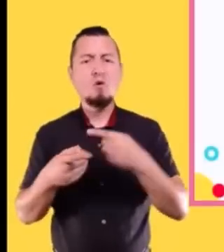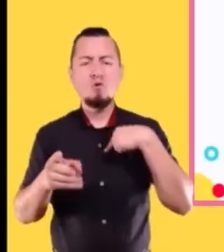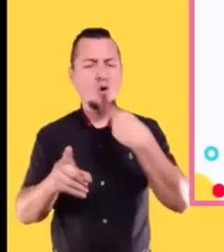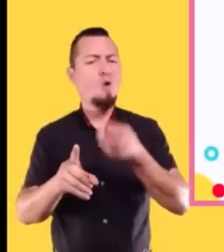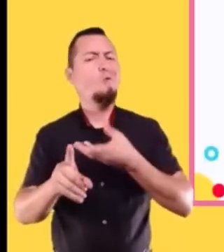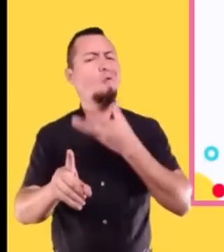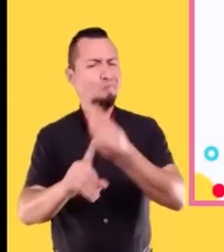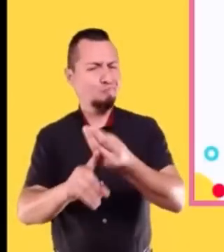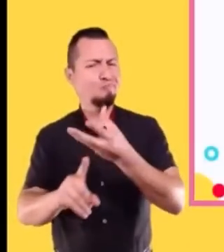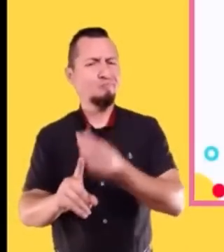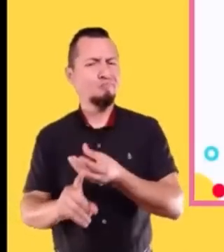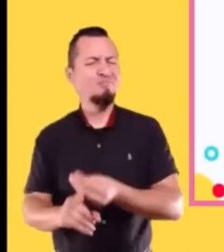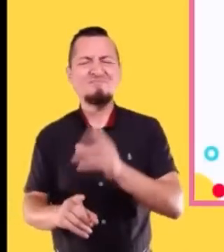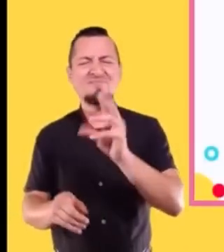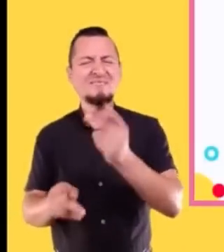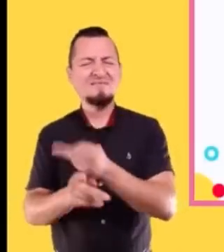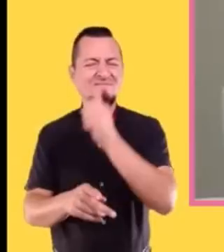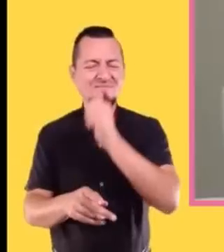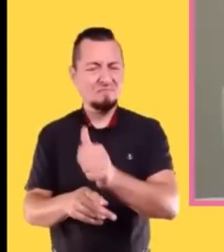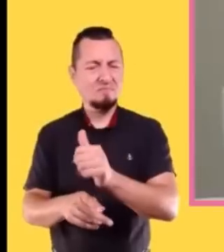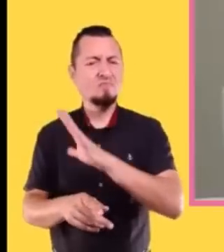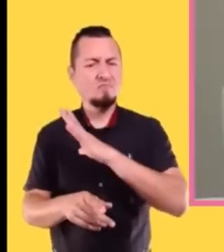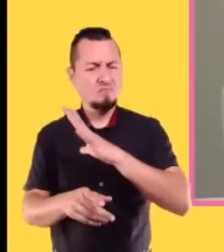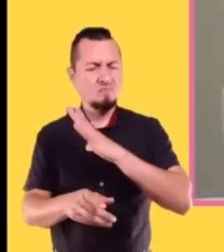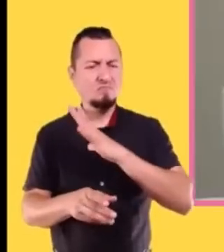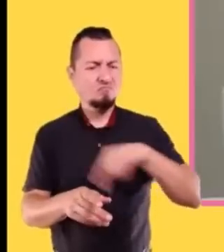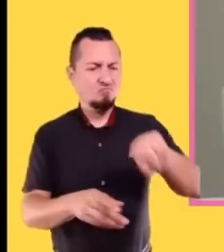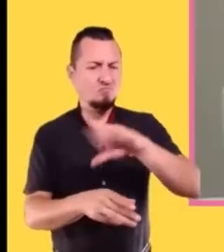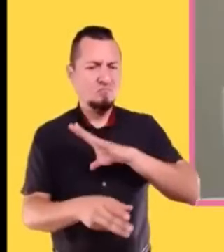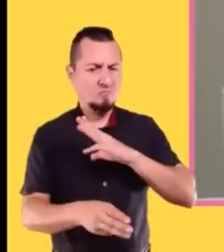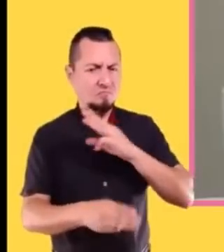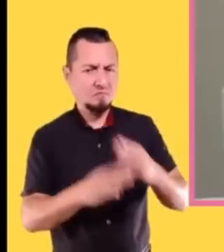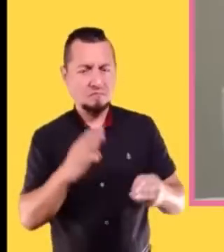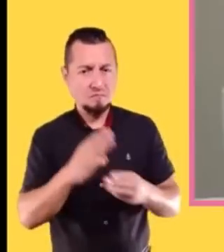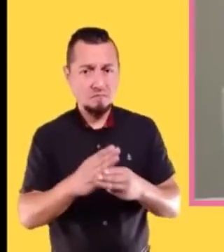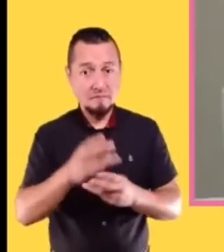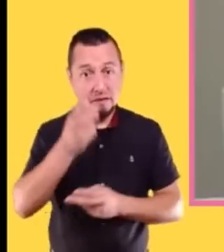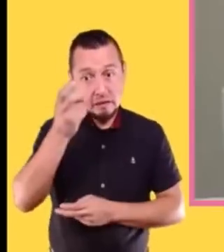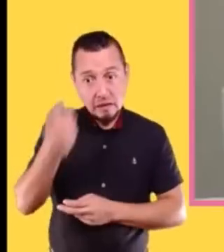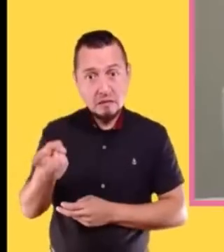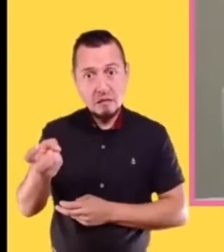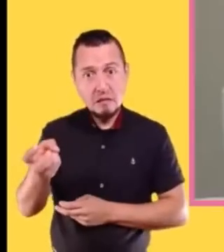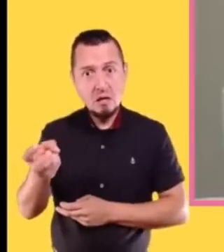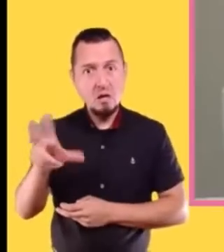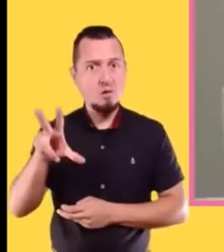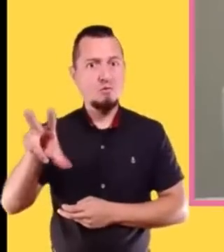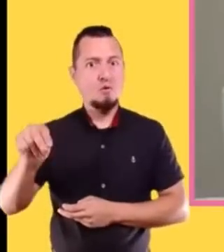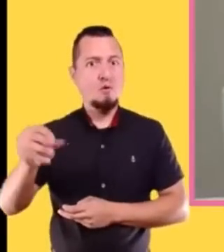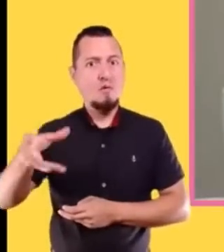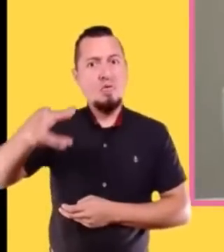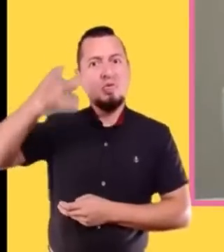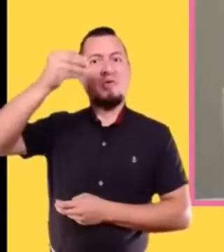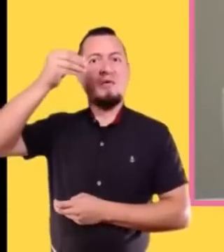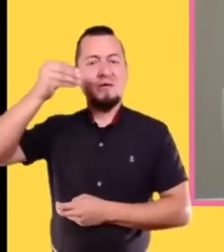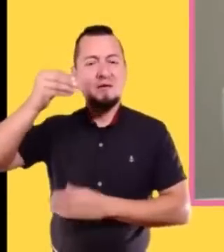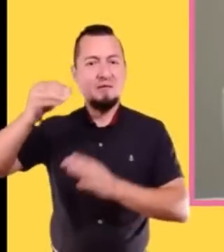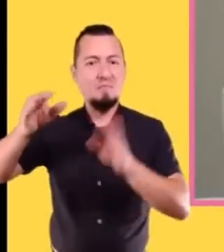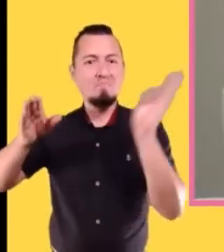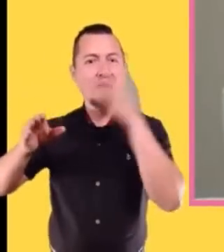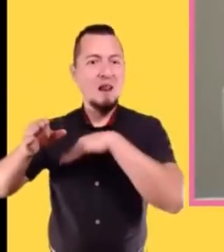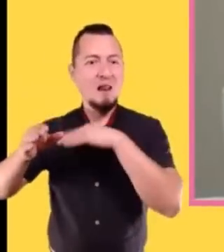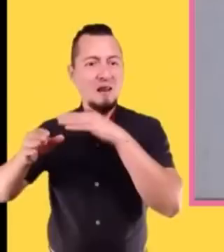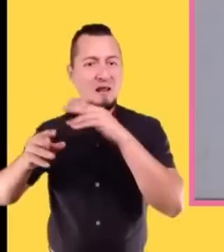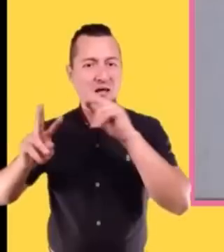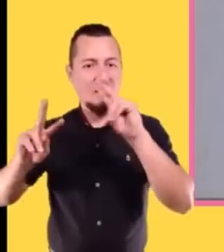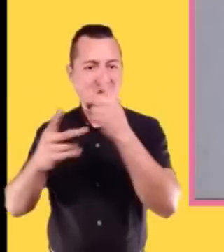eso tenemos el material necesario para que nuestros alumnos no aprendan con estos errores. Adelante, Juan Carlos. Bueno, no está.